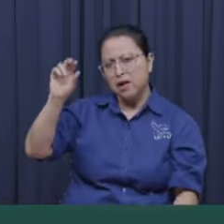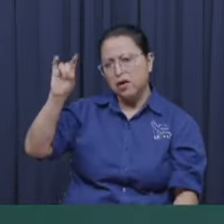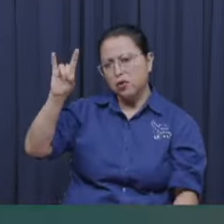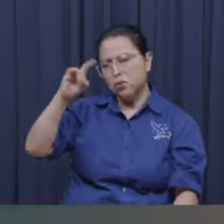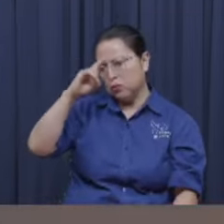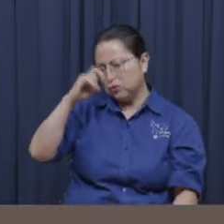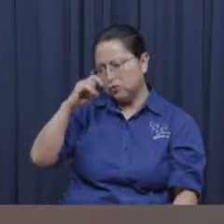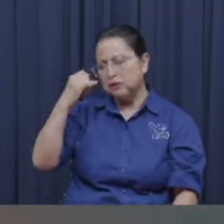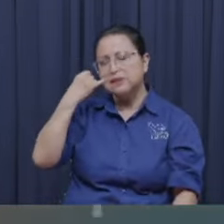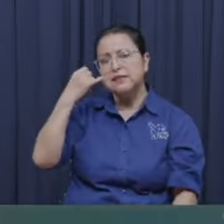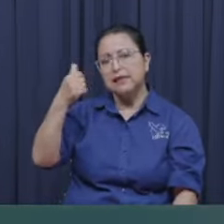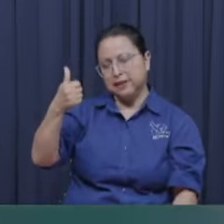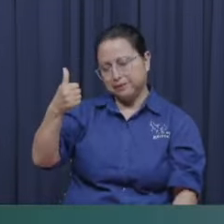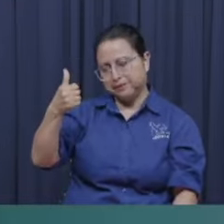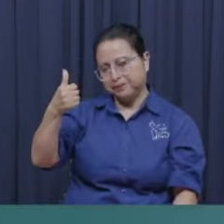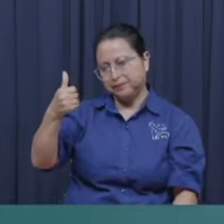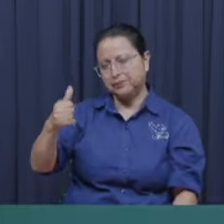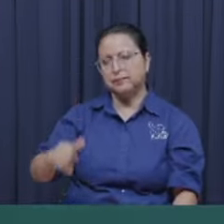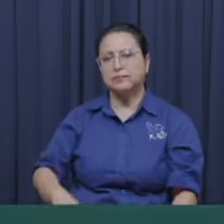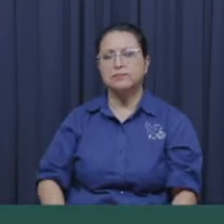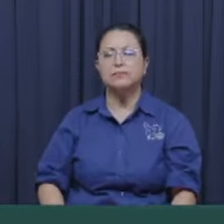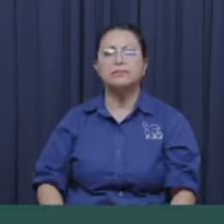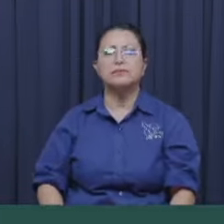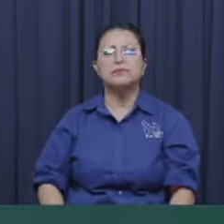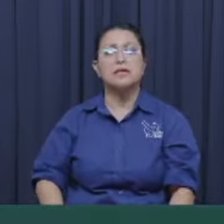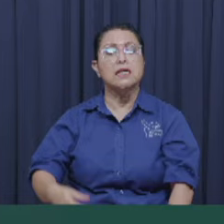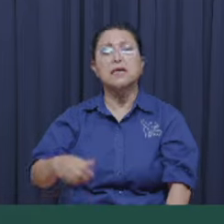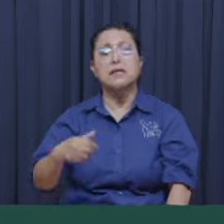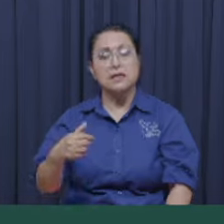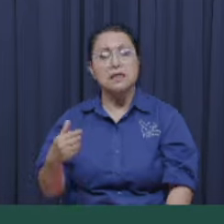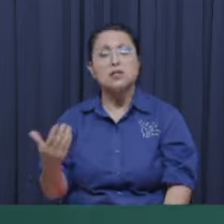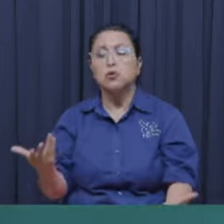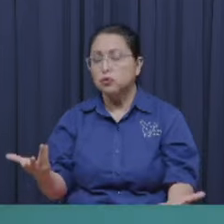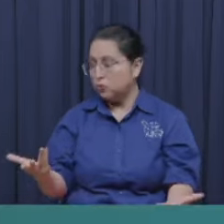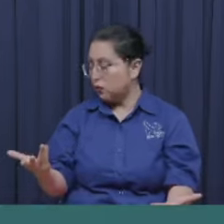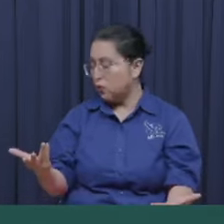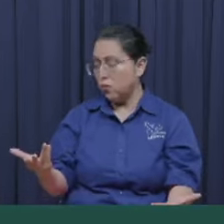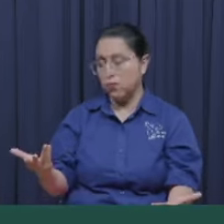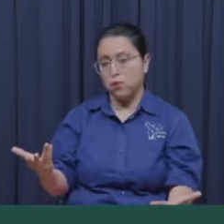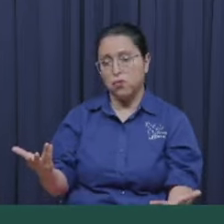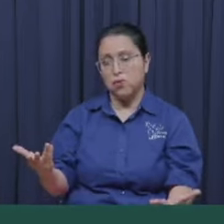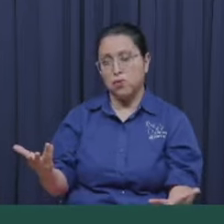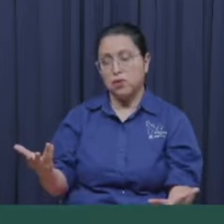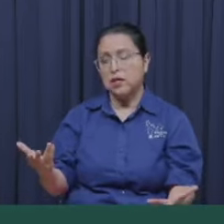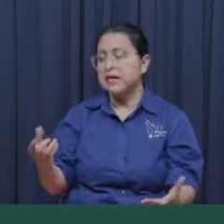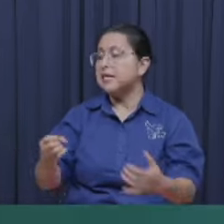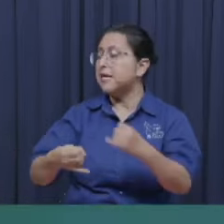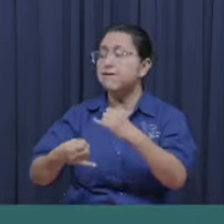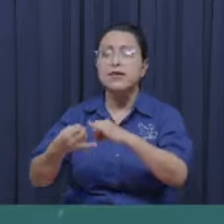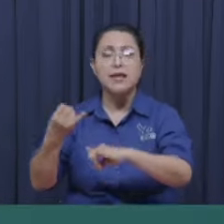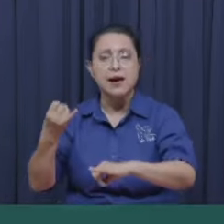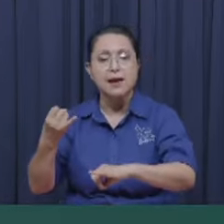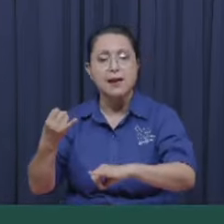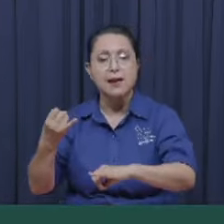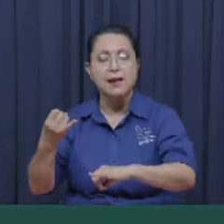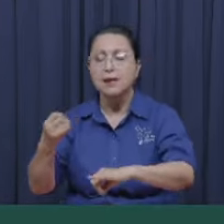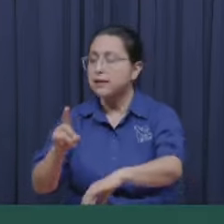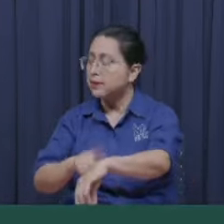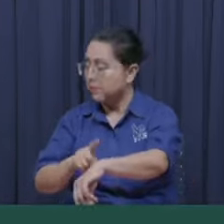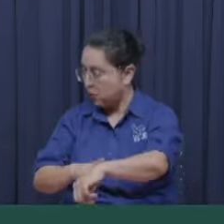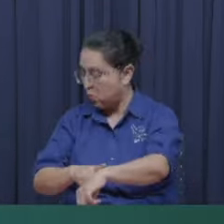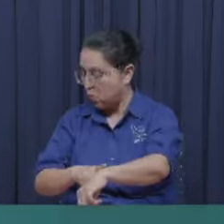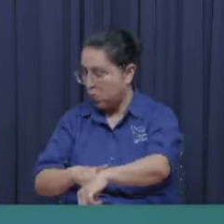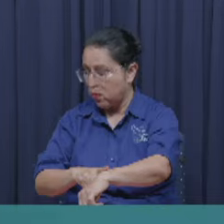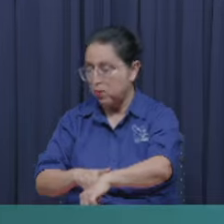de tu parucía? Y otra cosa, y de la consumación de este siglo. Te le hicieron tres